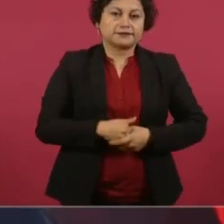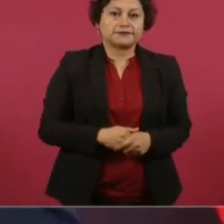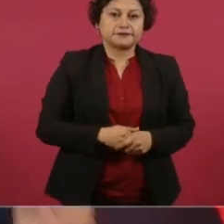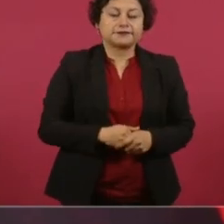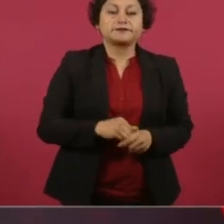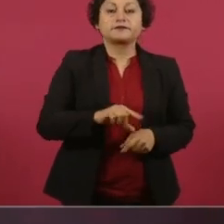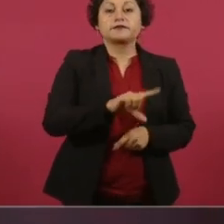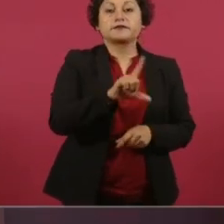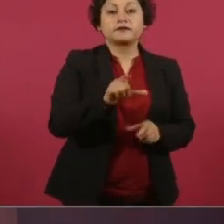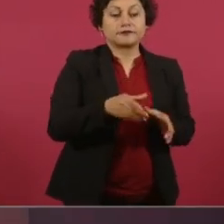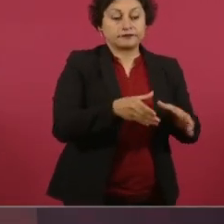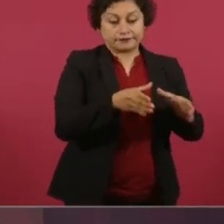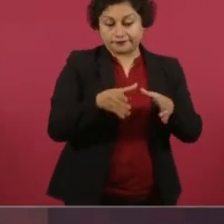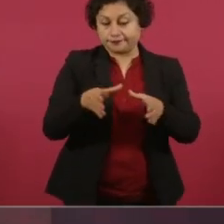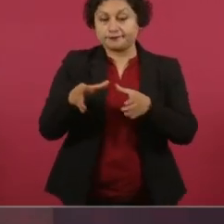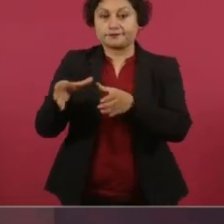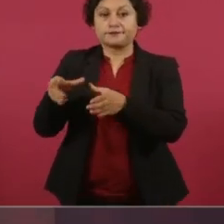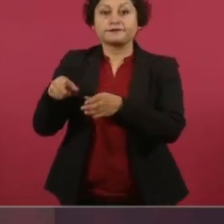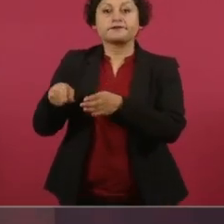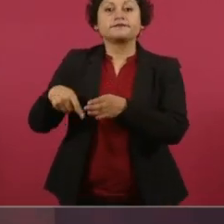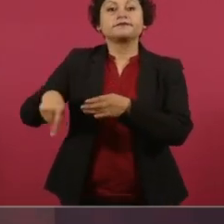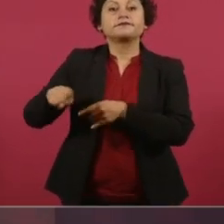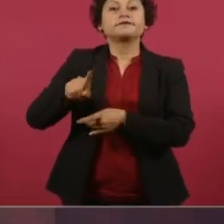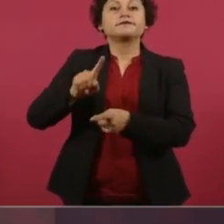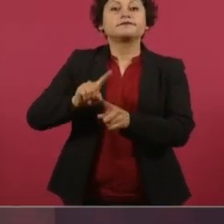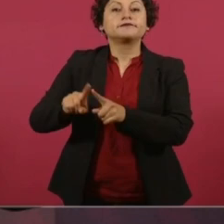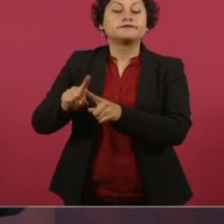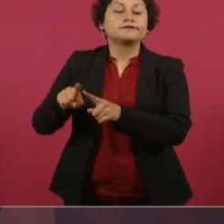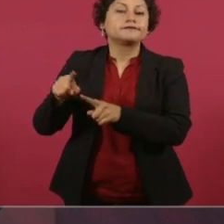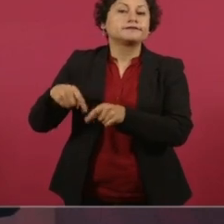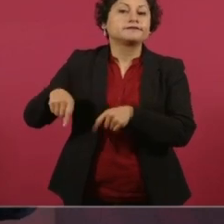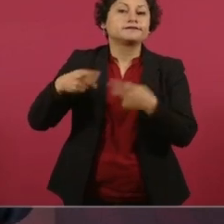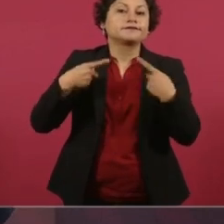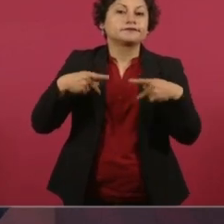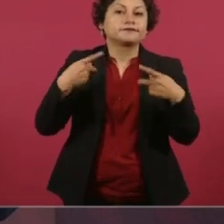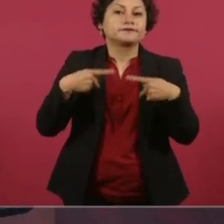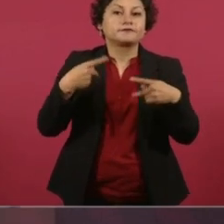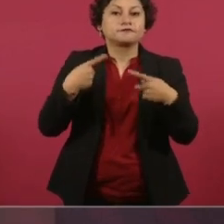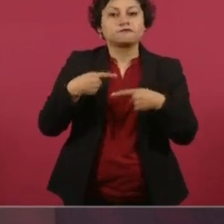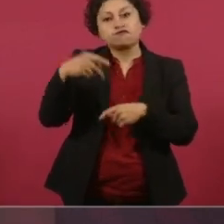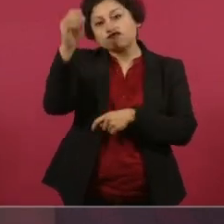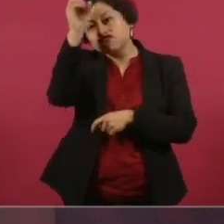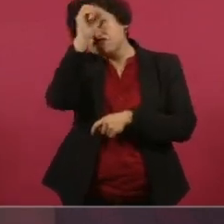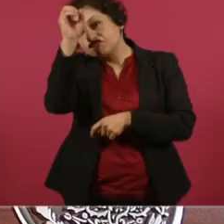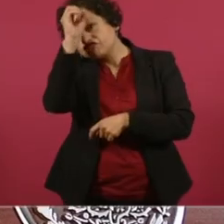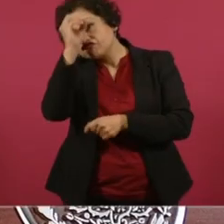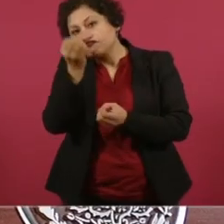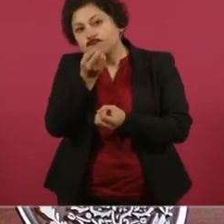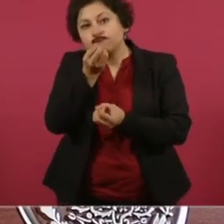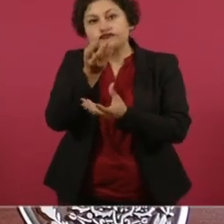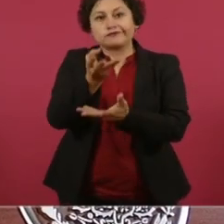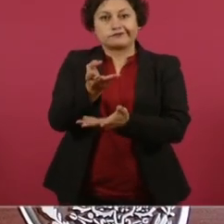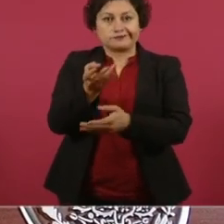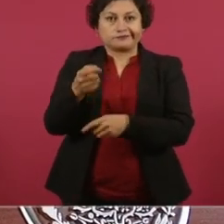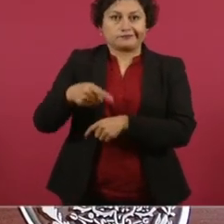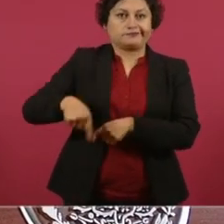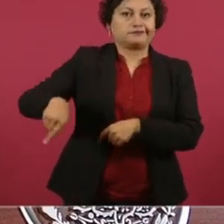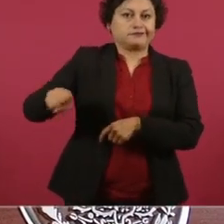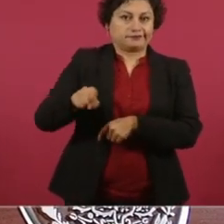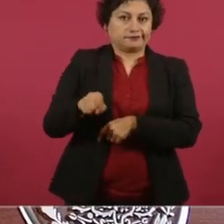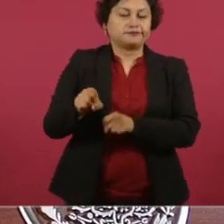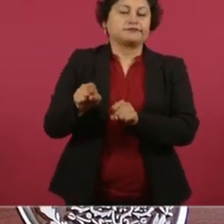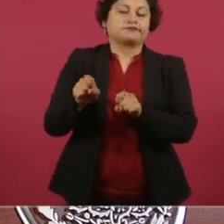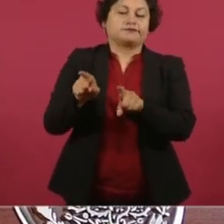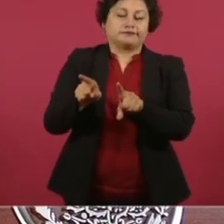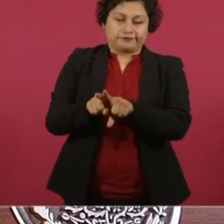Y luego vienen los comentaristas famosos, que forman parte también